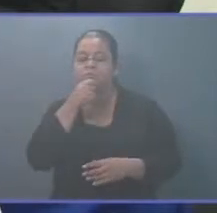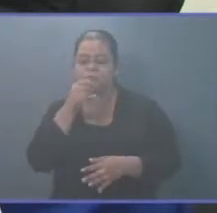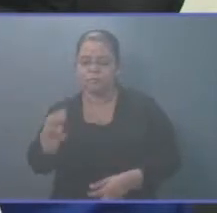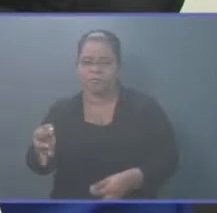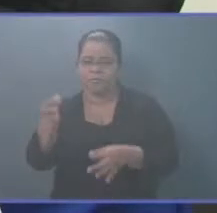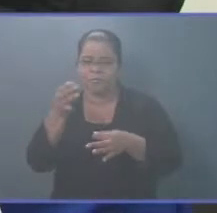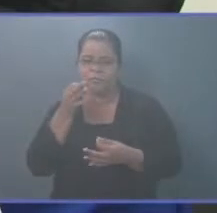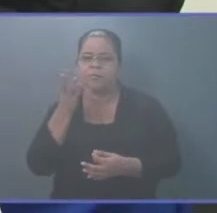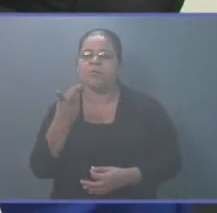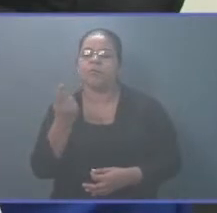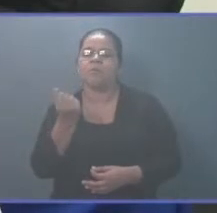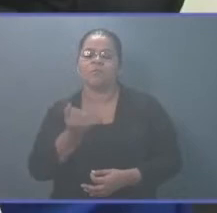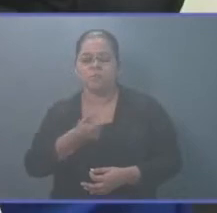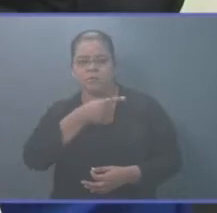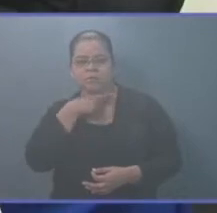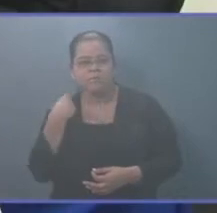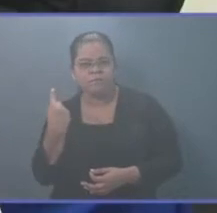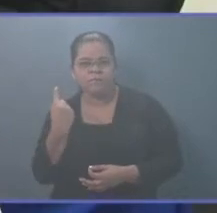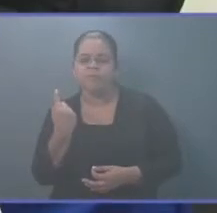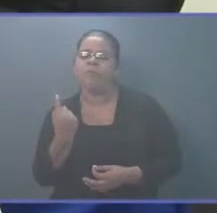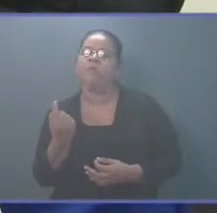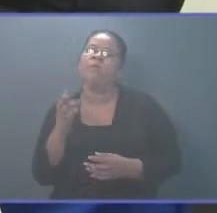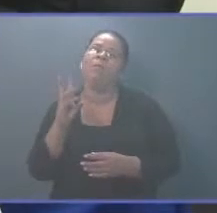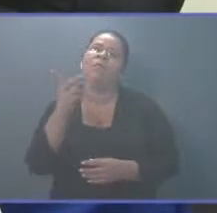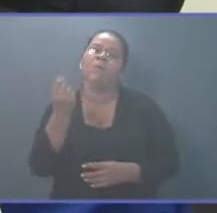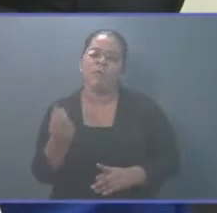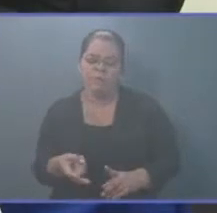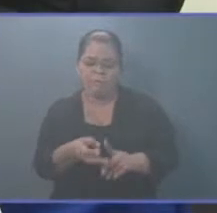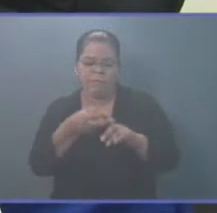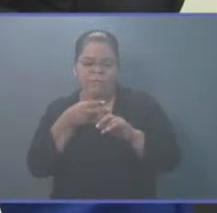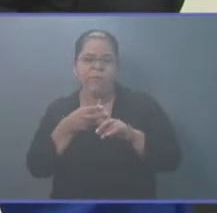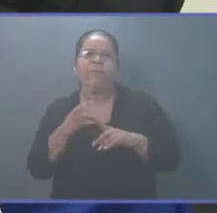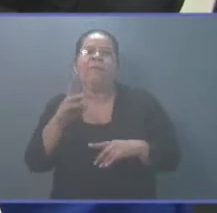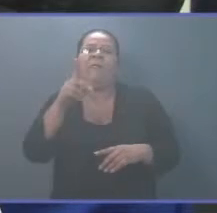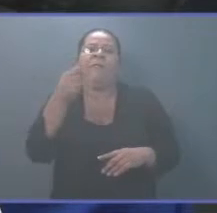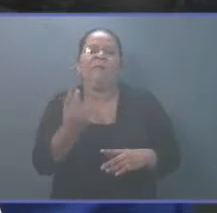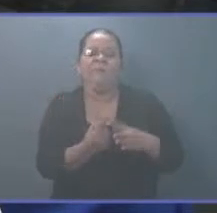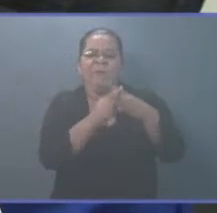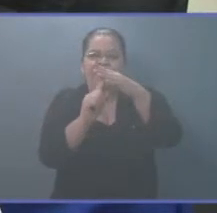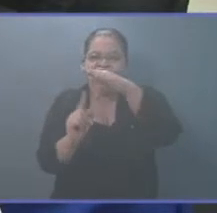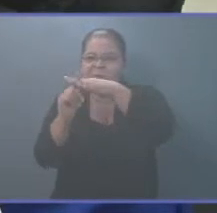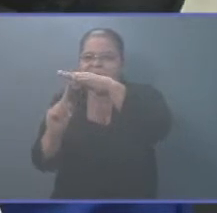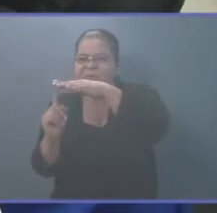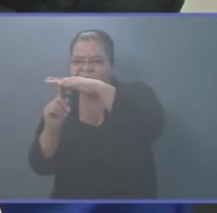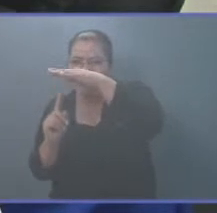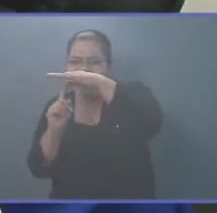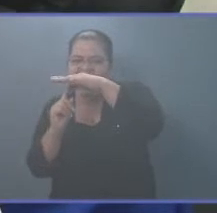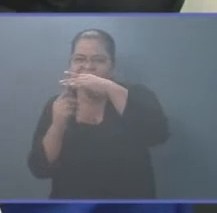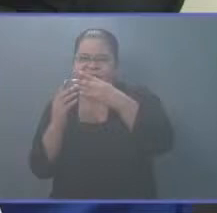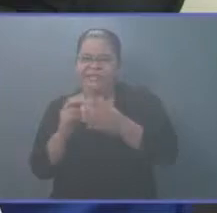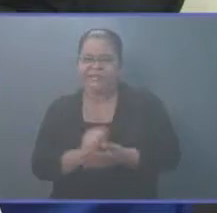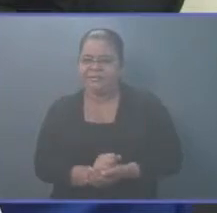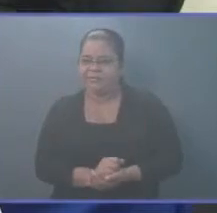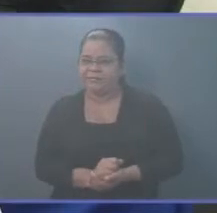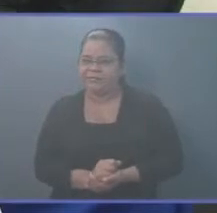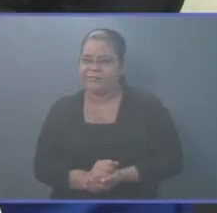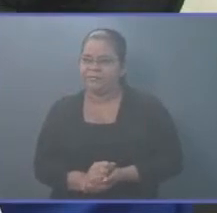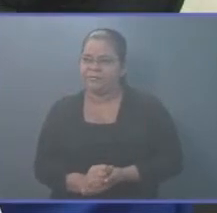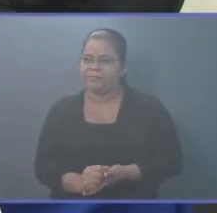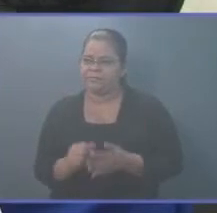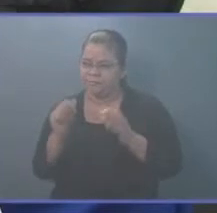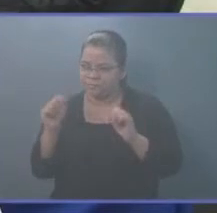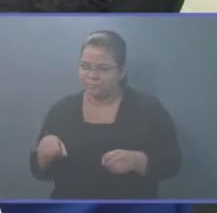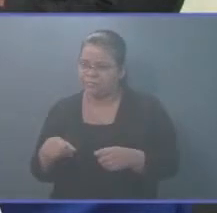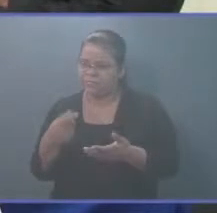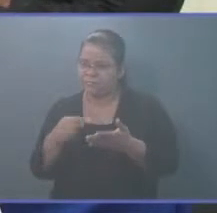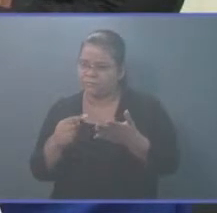la cantidad de homicidios, privación de libertad y desaparición de personas registrados por día. Quisiera que lo proyectara,